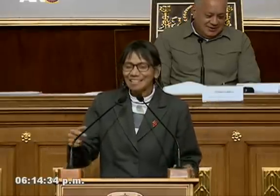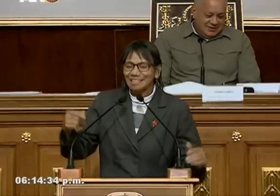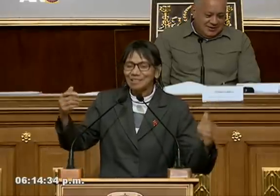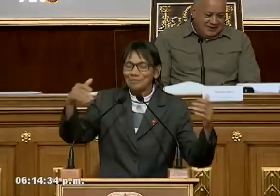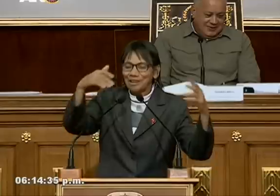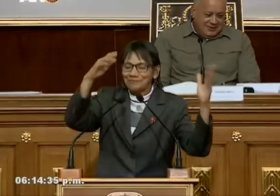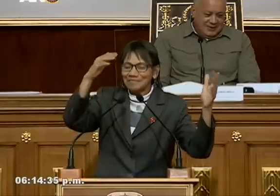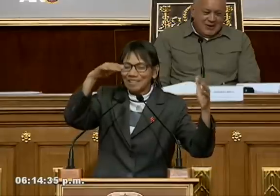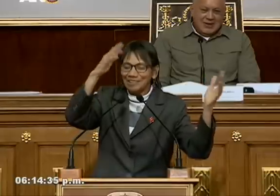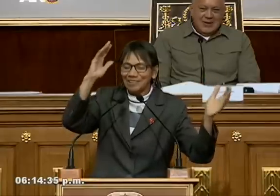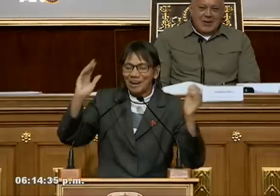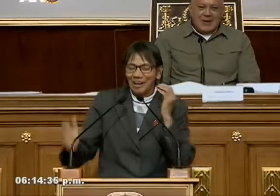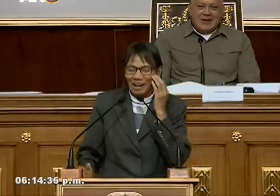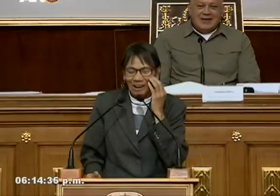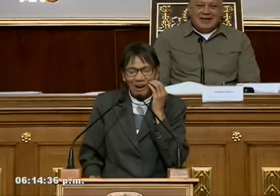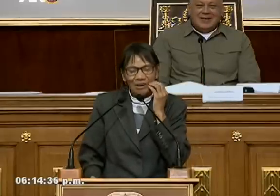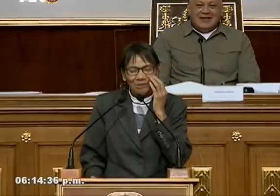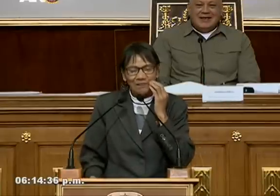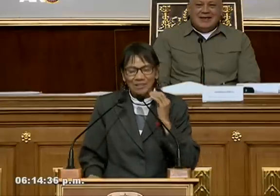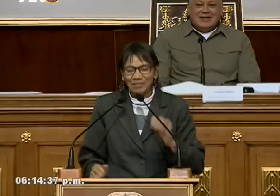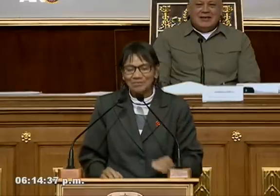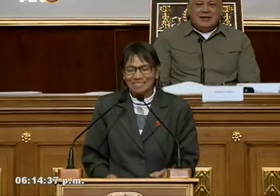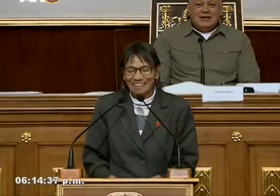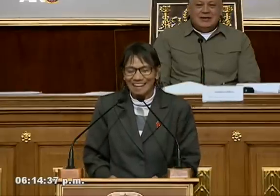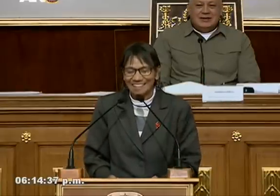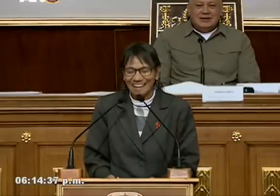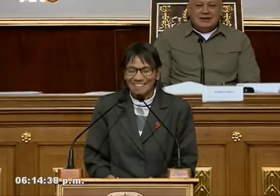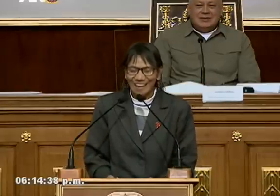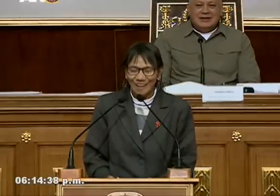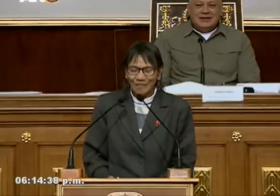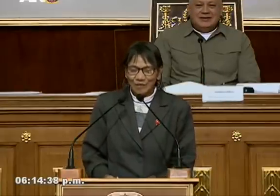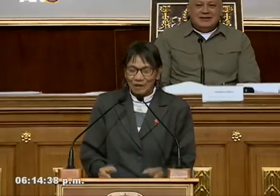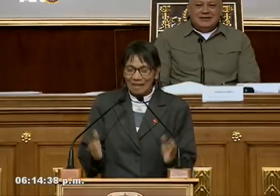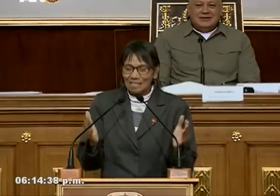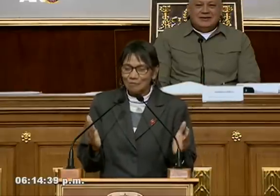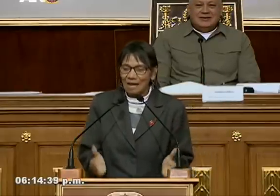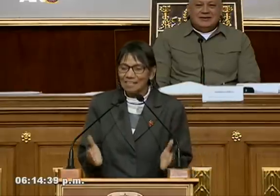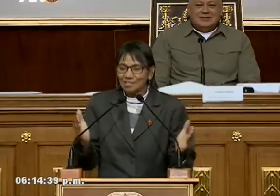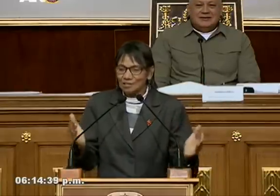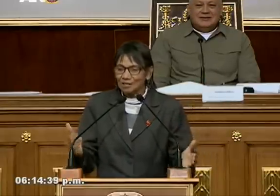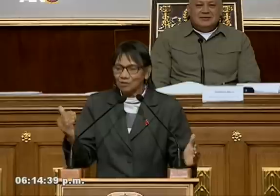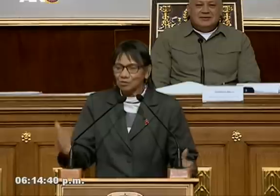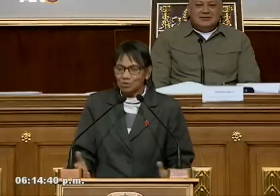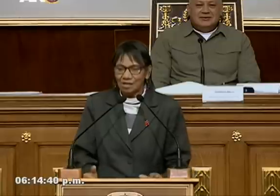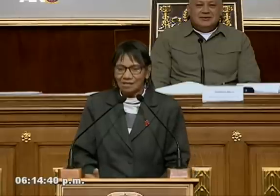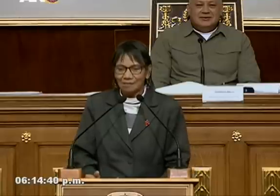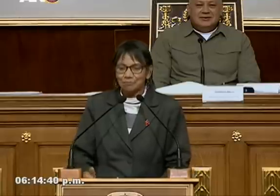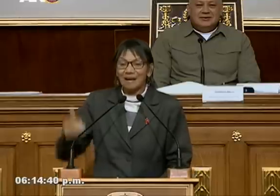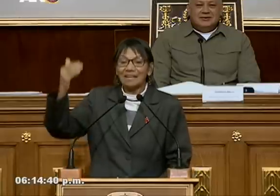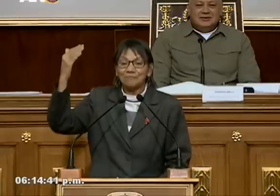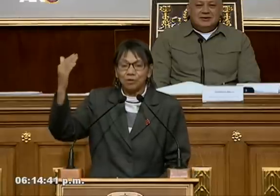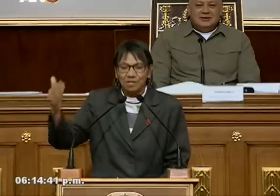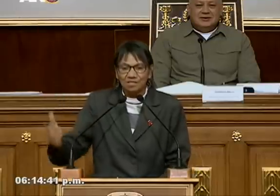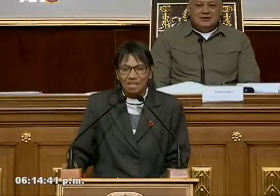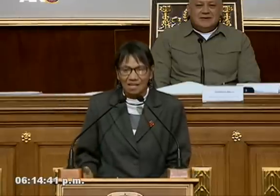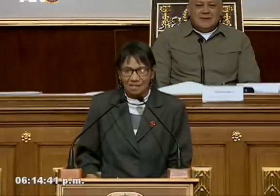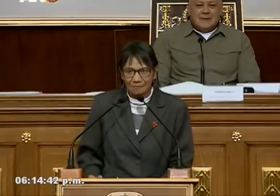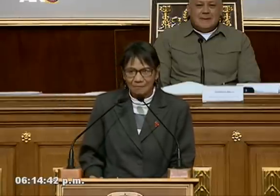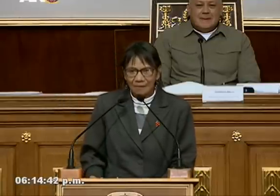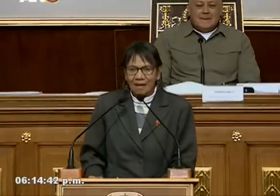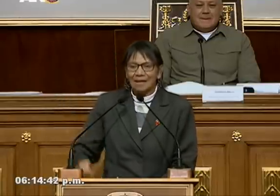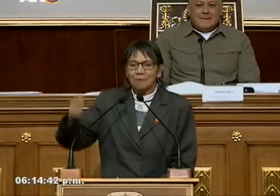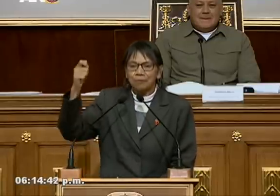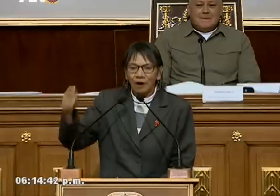ese es el castigo por haber pasado los periodos que pasé allá, la Asamblea Nacional Constituyente,